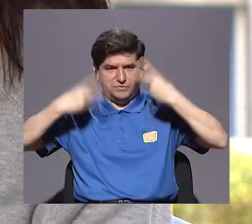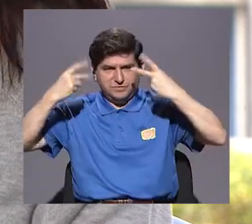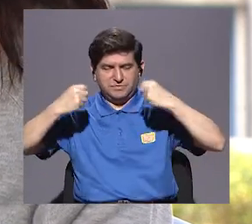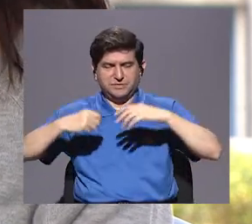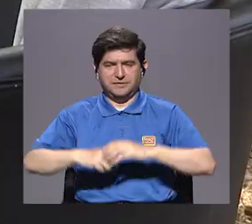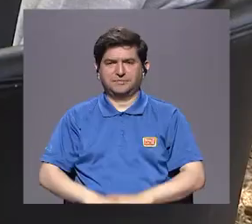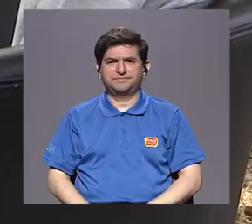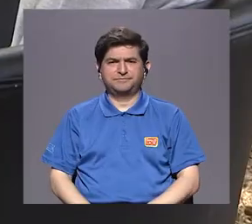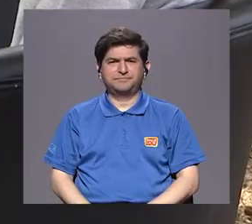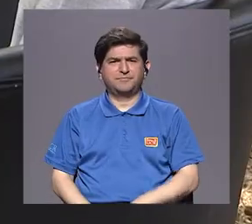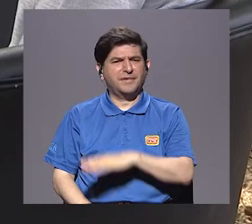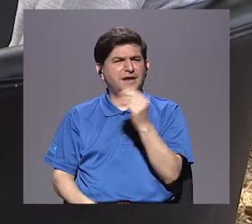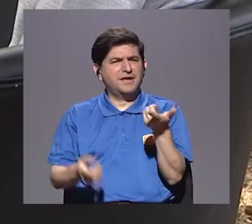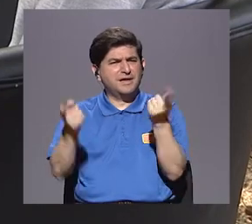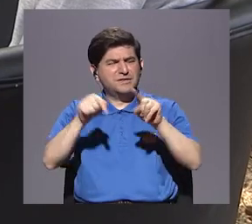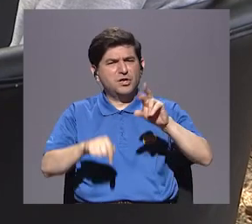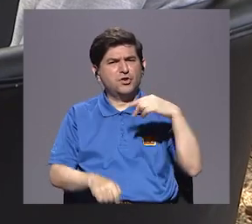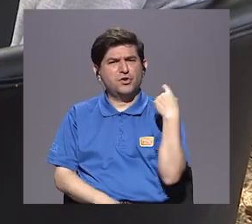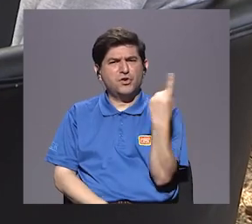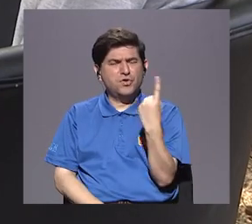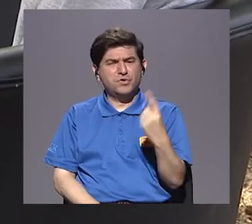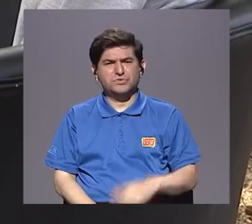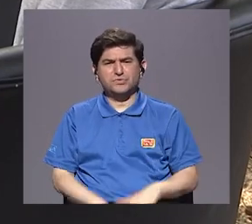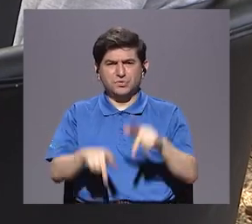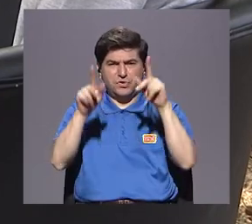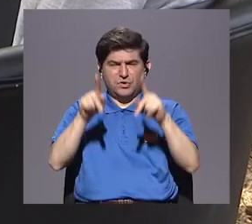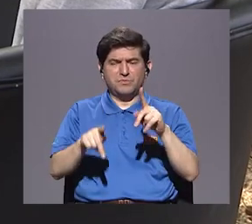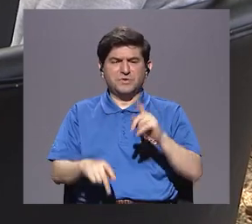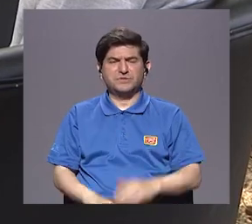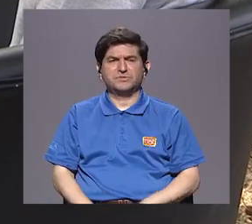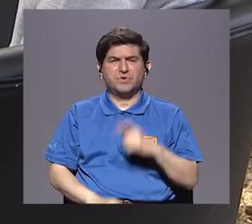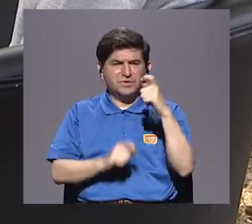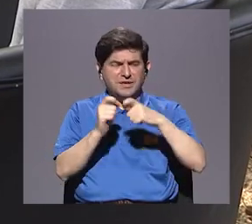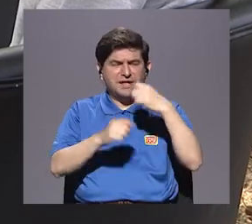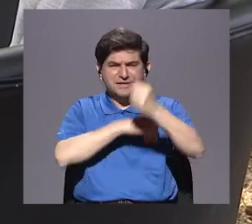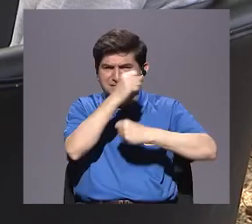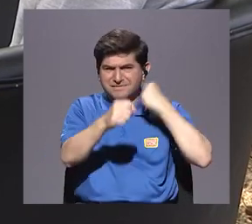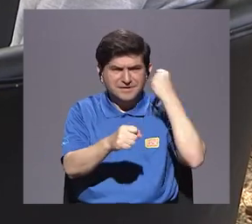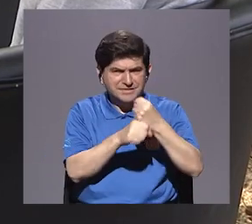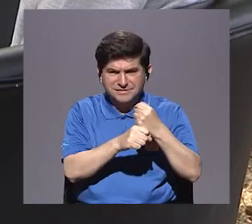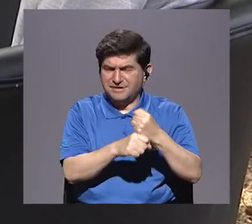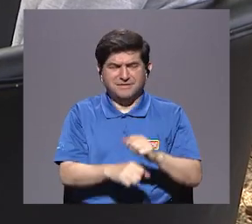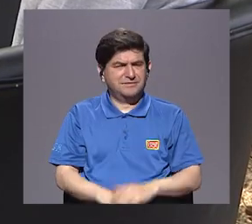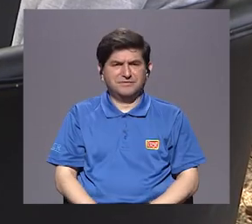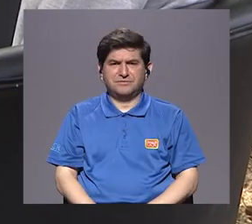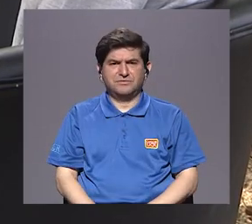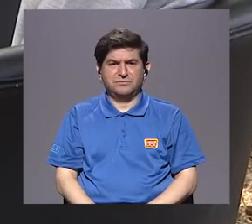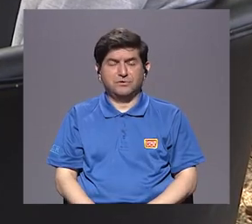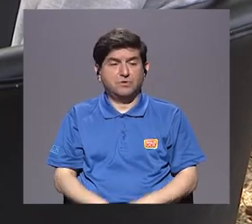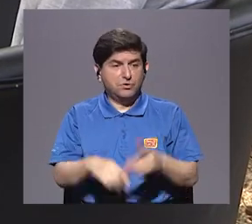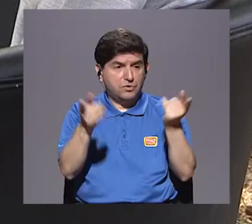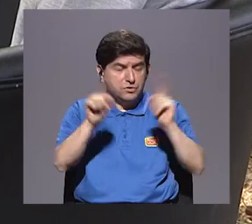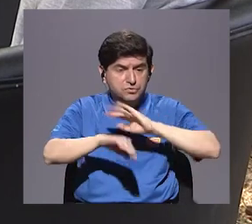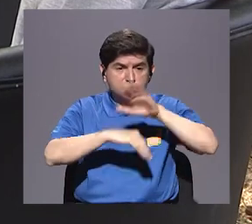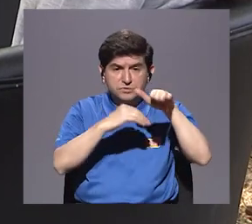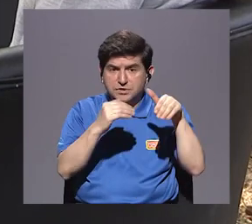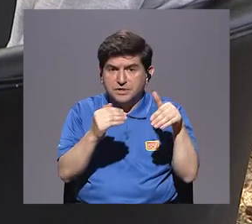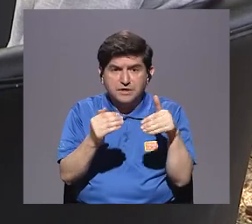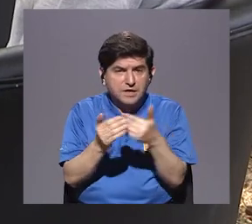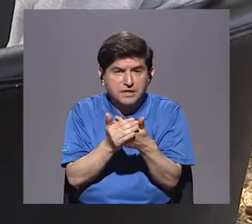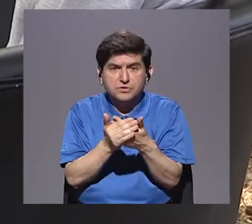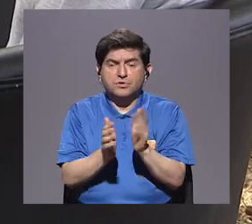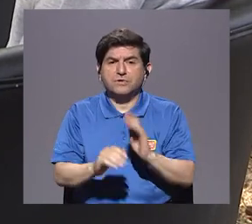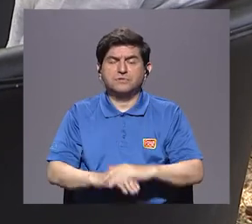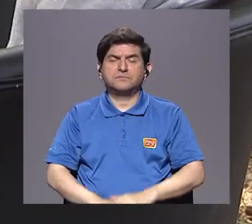Y está pasando no solamente en personas de una edad, de un grupo de edad, sino que pasa